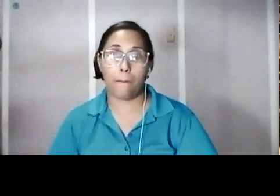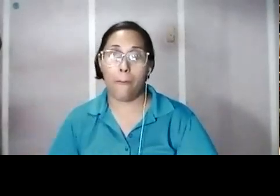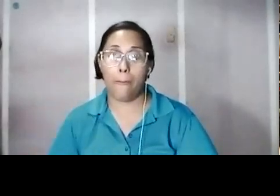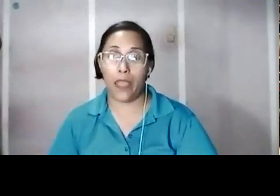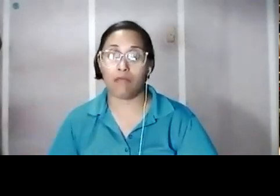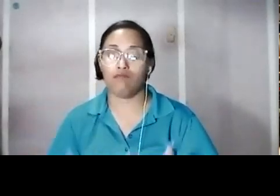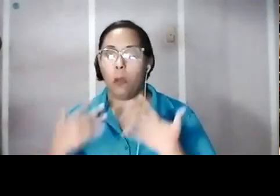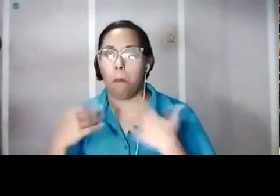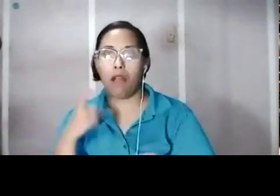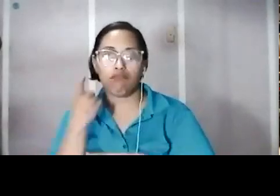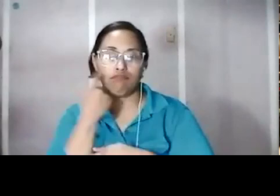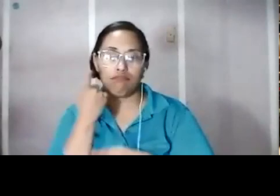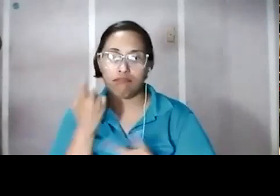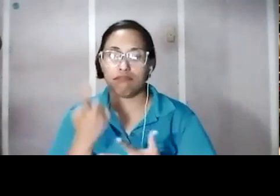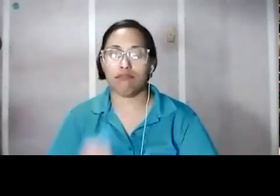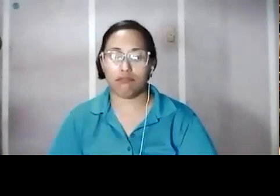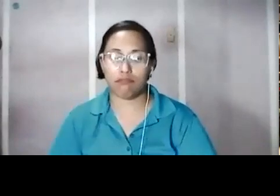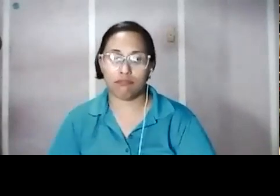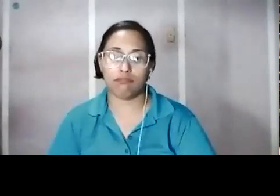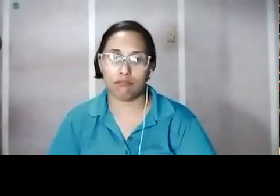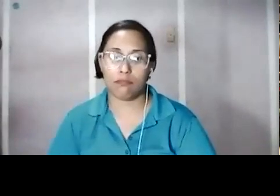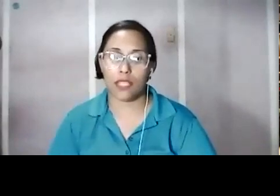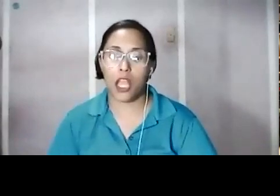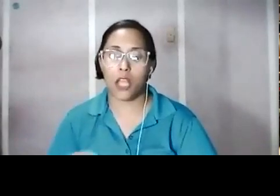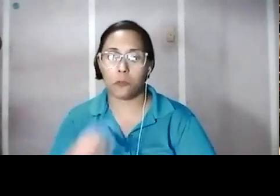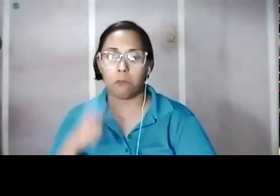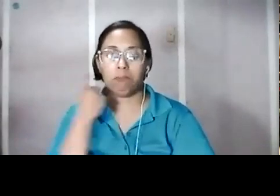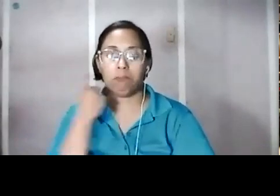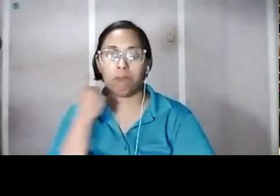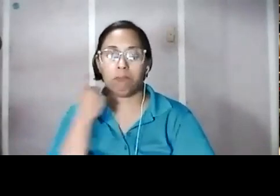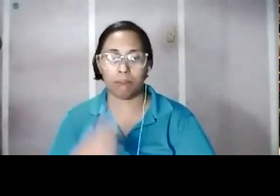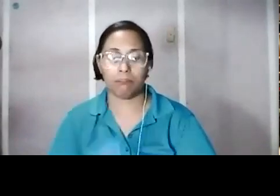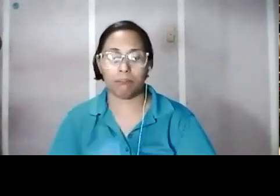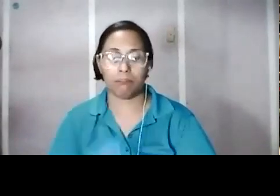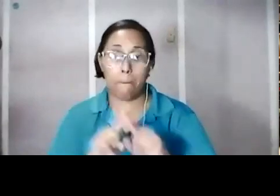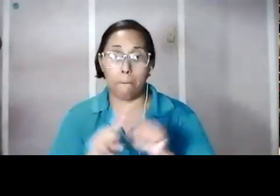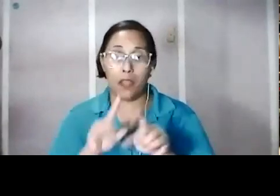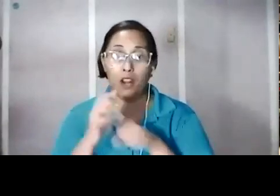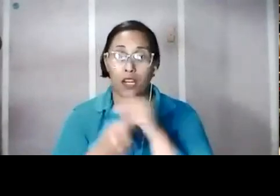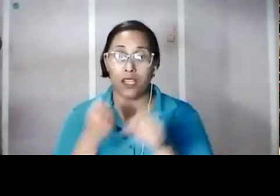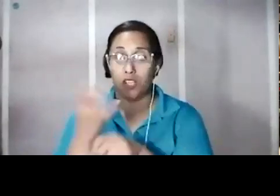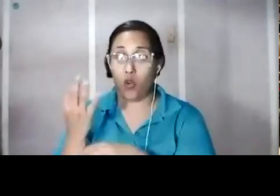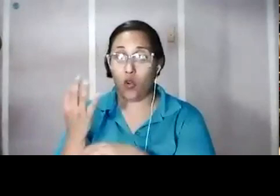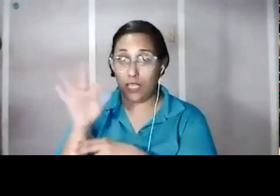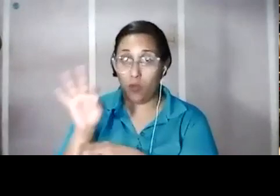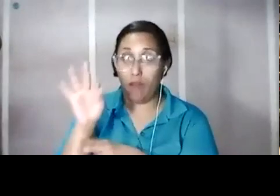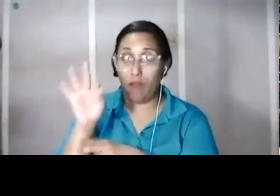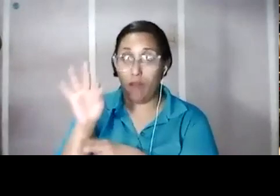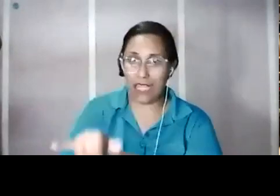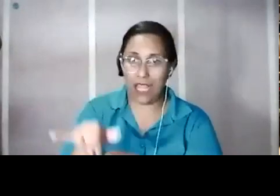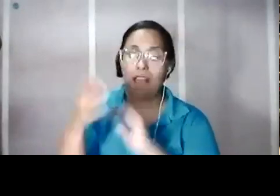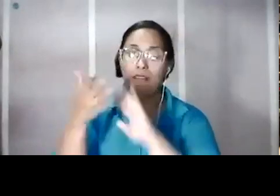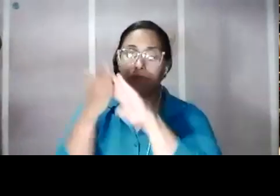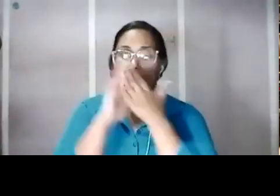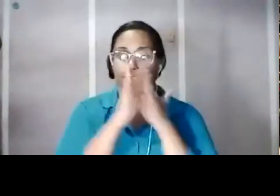Exacto, reciente. exacto, más Sí, reciente. eso ya es mucho Pero más reciente. Pero en el siglo XIX se quedaba en la ciudad